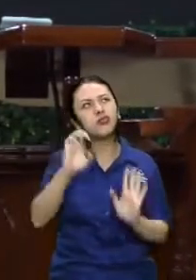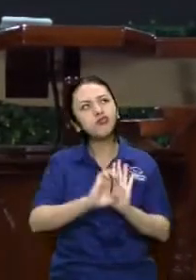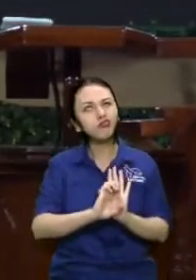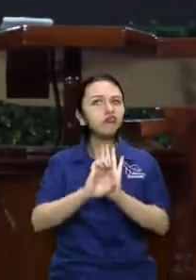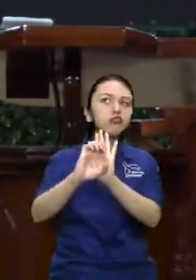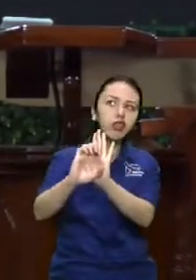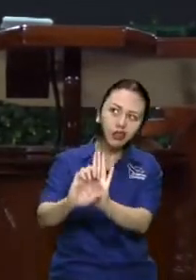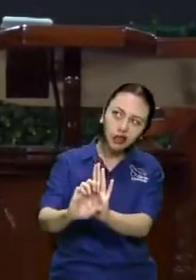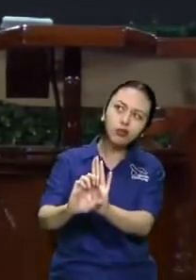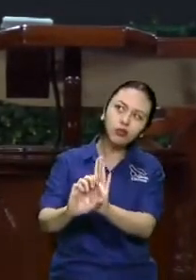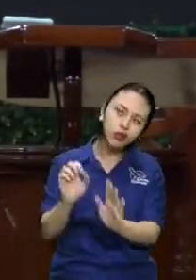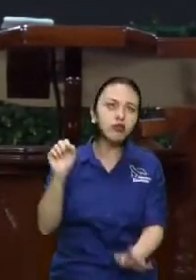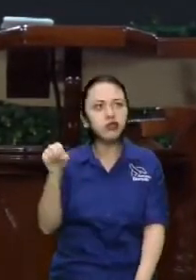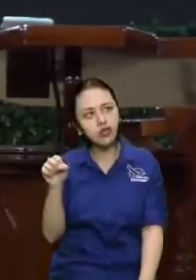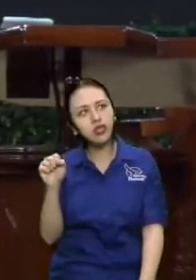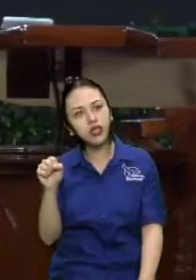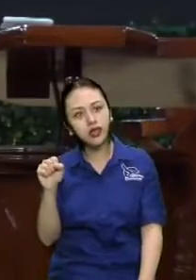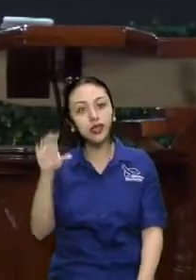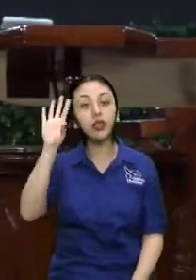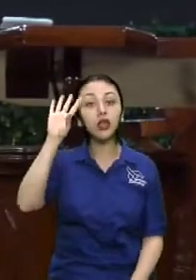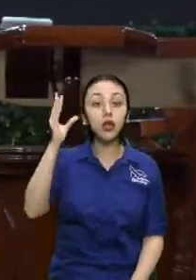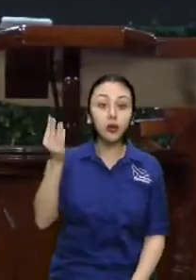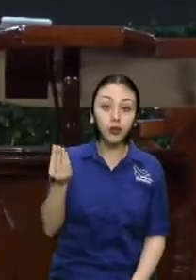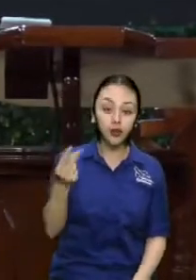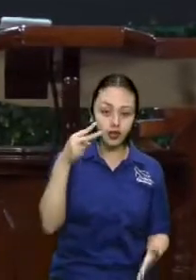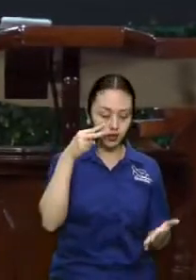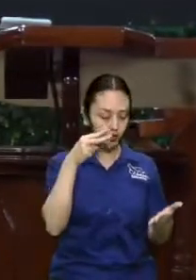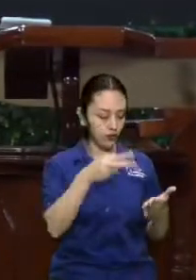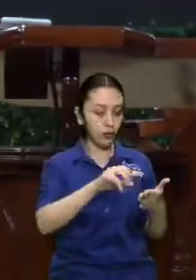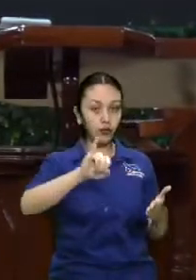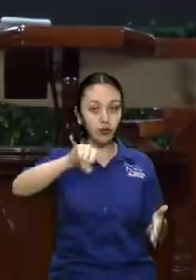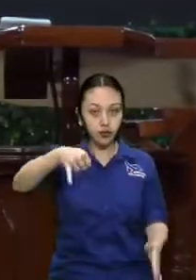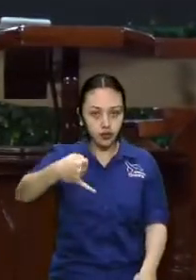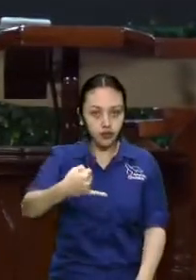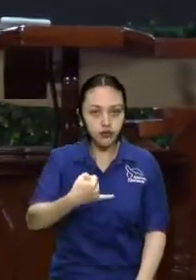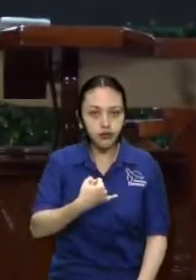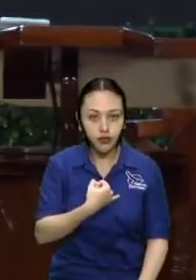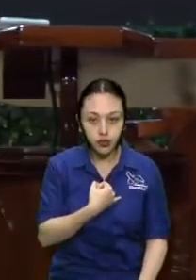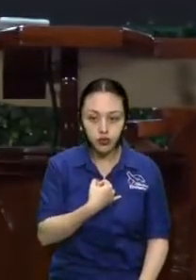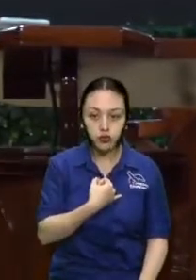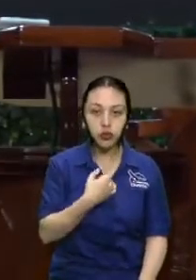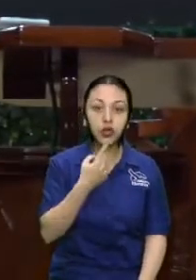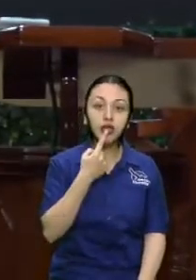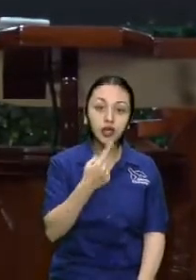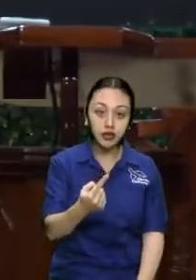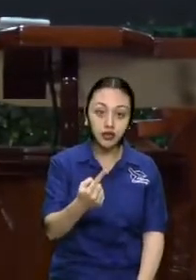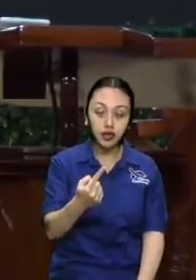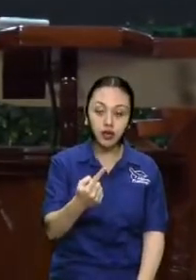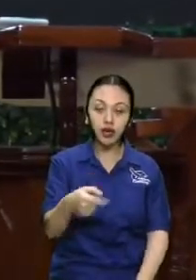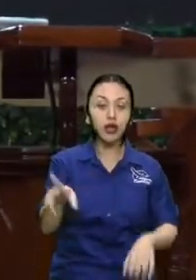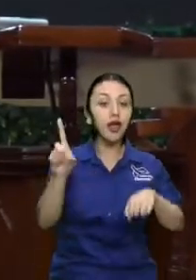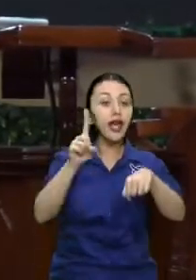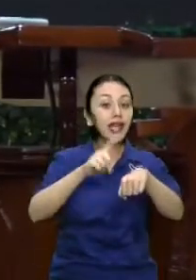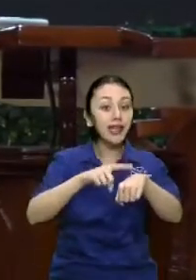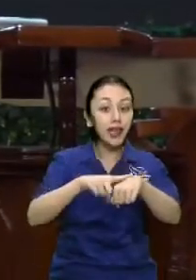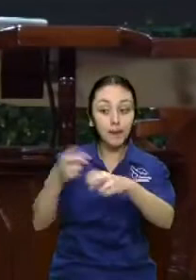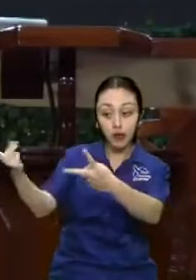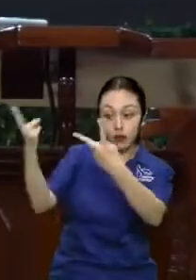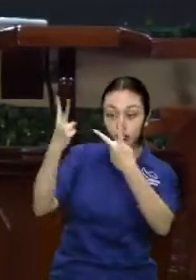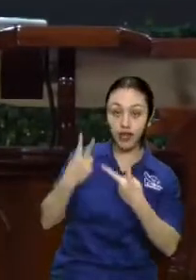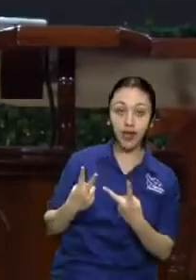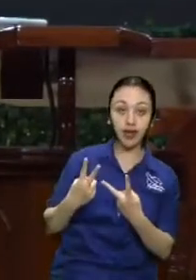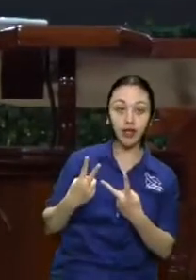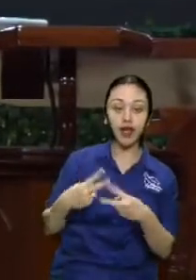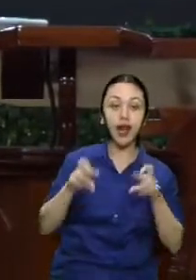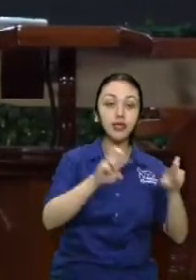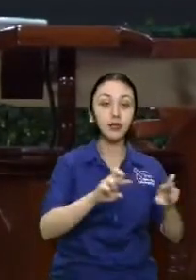sombra, porque si vemos San Juan capítulo 5, dice la hora es y ahora viene, cuando los muertos oirán la voz del Hijo de Dios y despertarán,